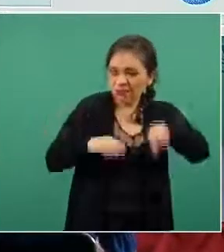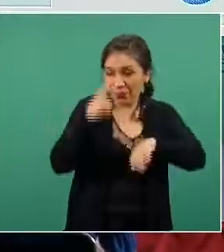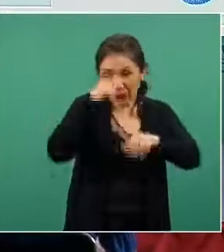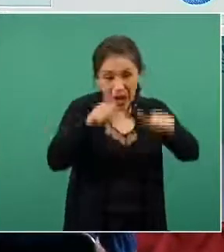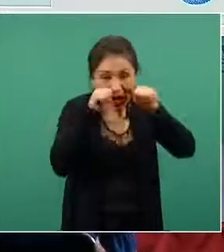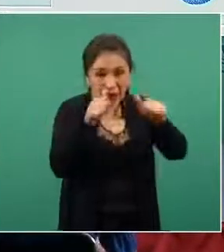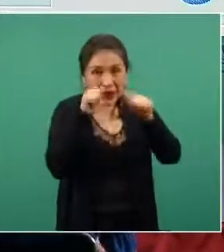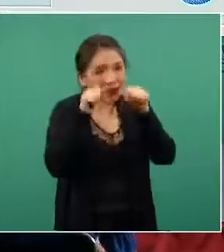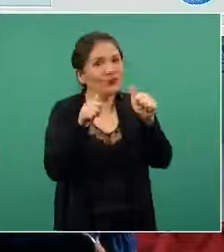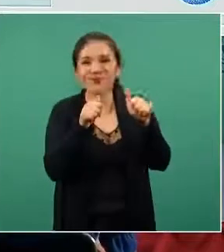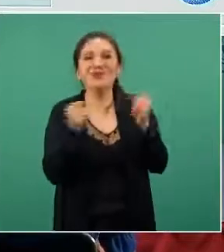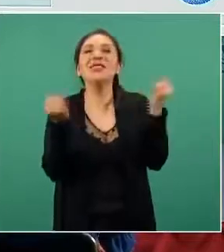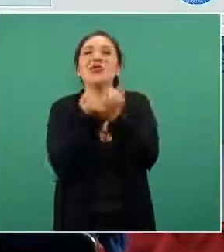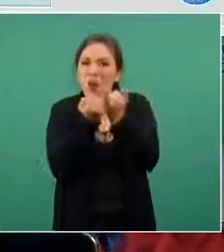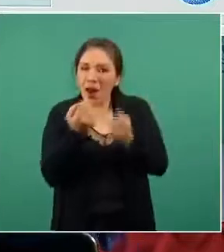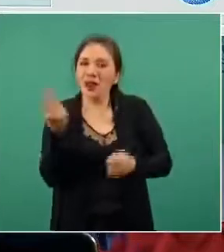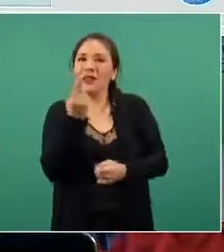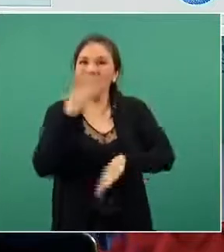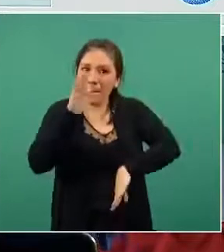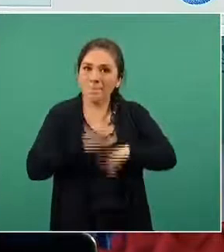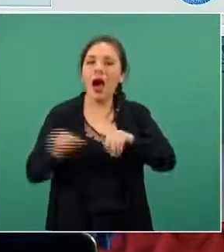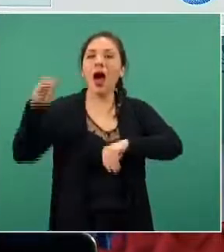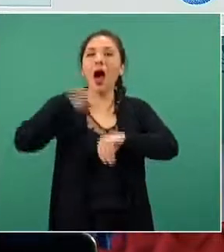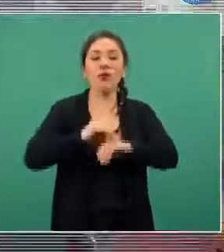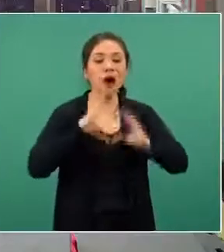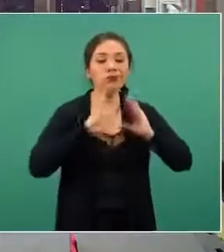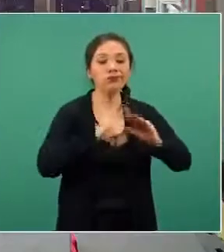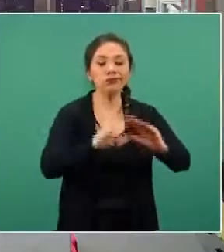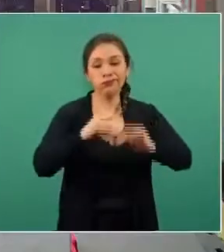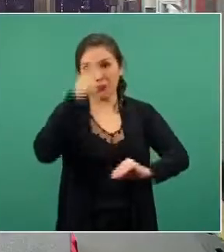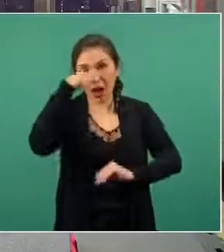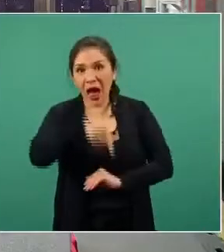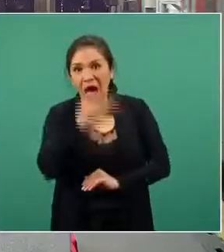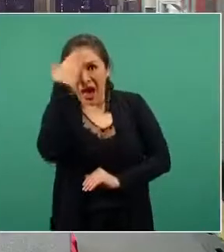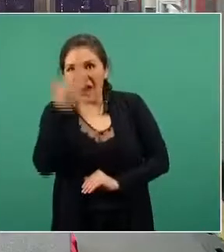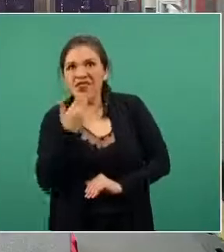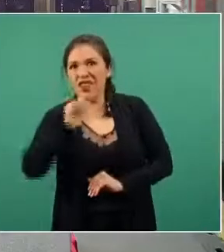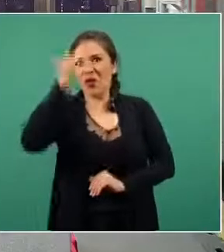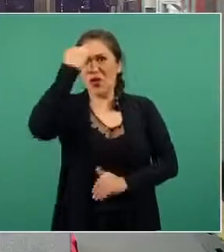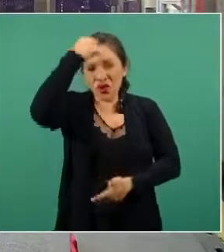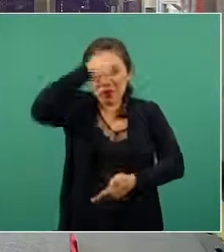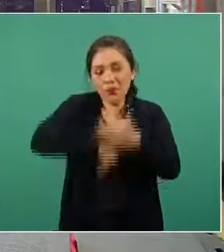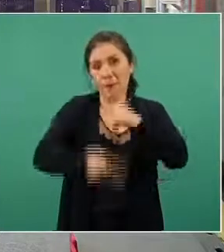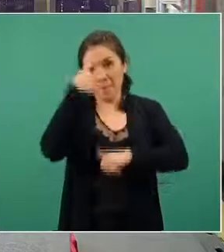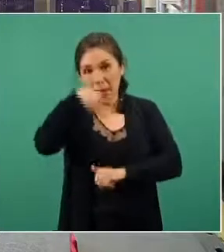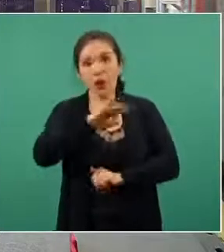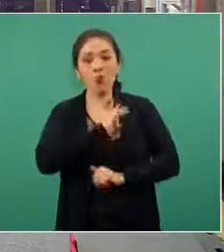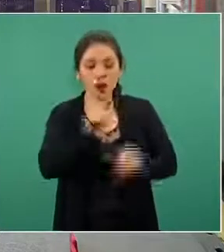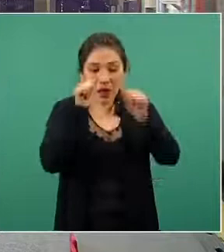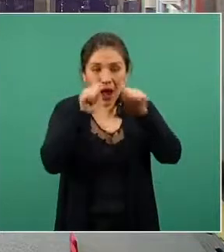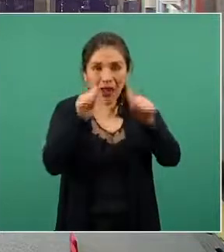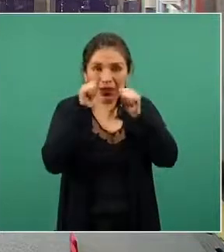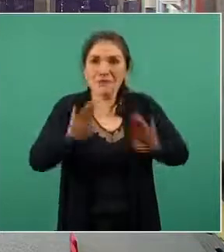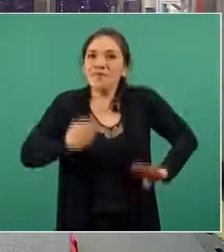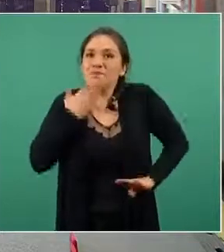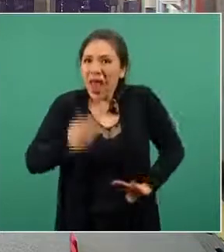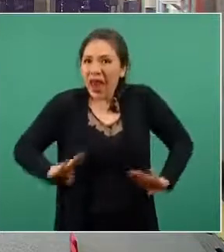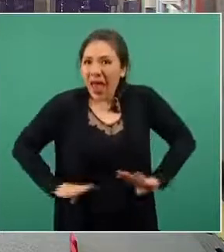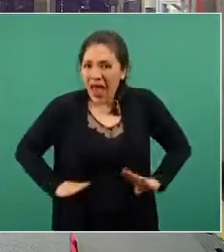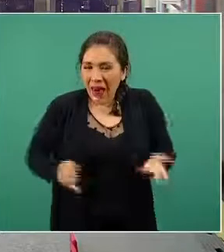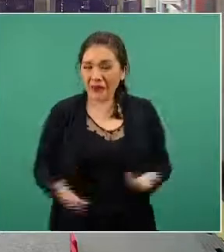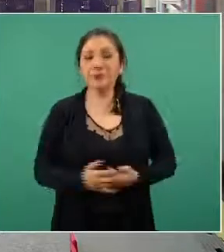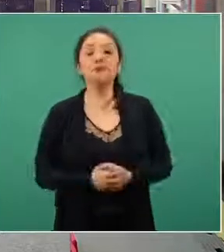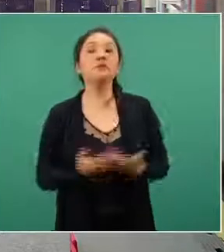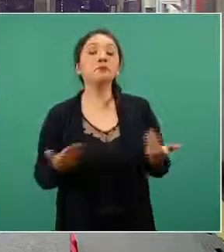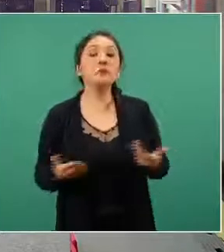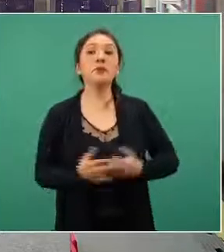pacientes, también hablamos en el crecimiento de sus capacidades, destrezas, conocimiento para poder atenderlos de forma adecuada.